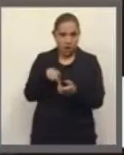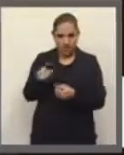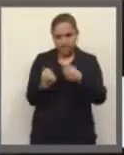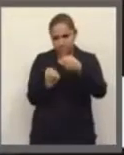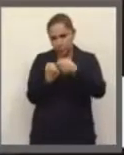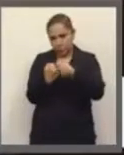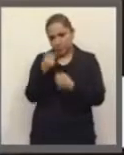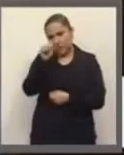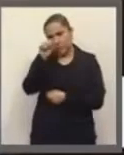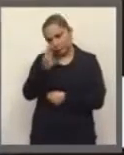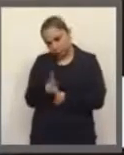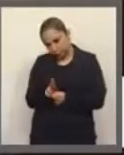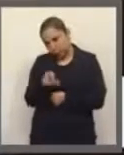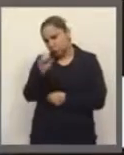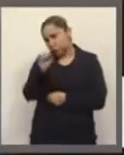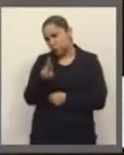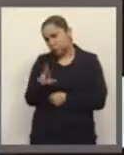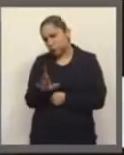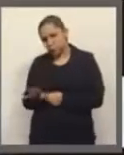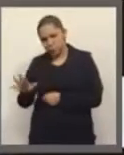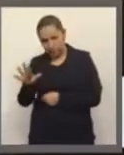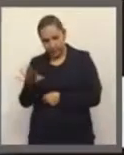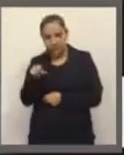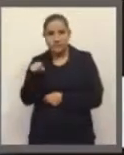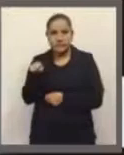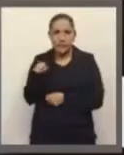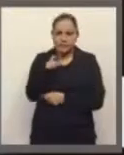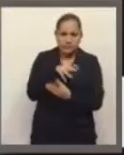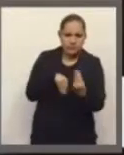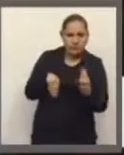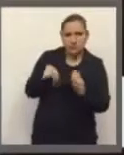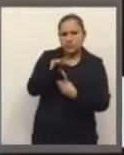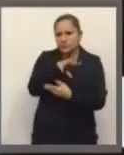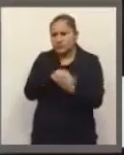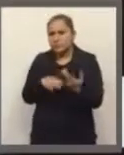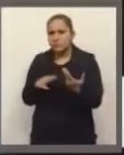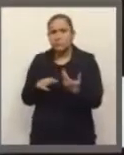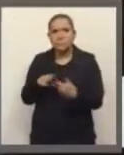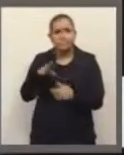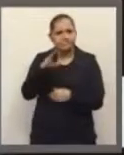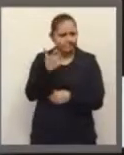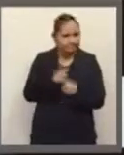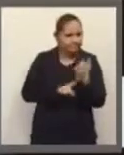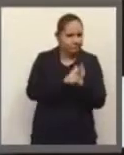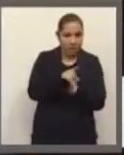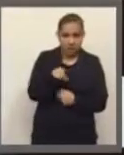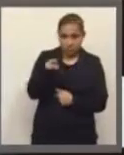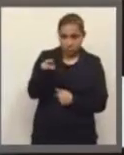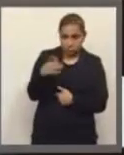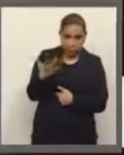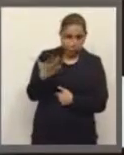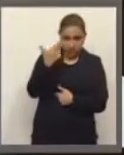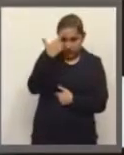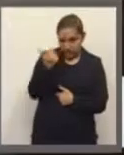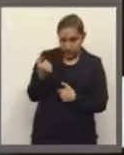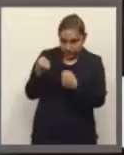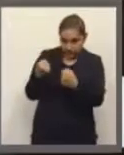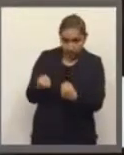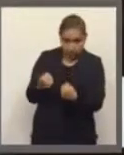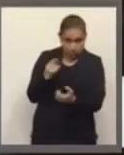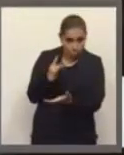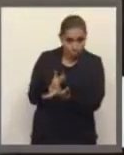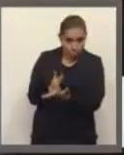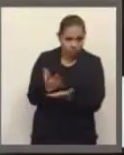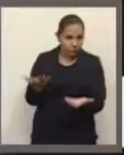frontera sur-sureste es únicamente una cuestión de seguridad. Las recientes caravanas de